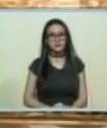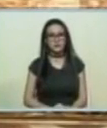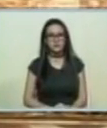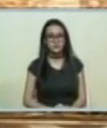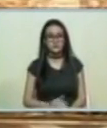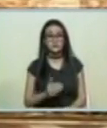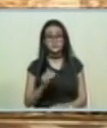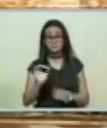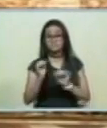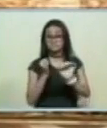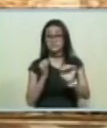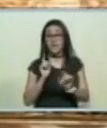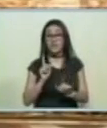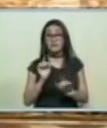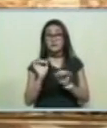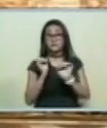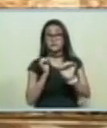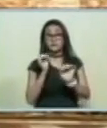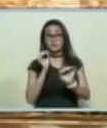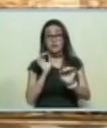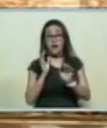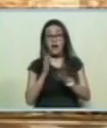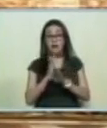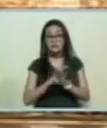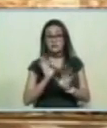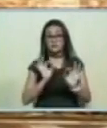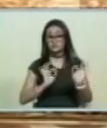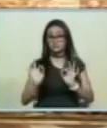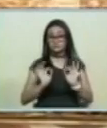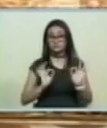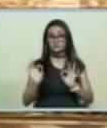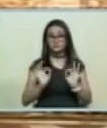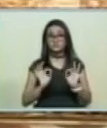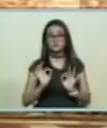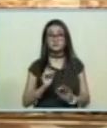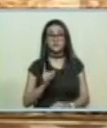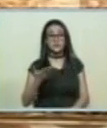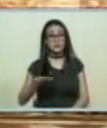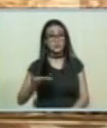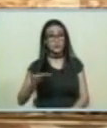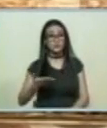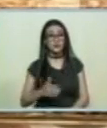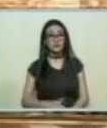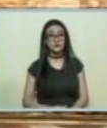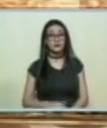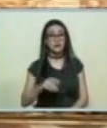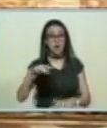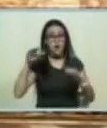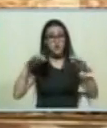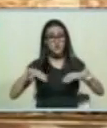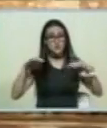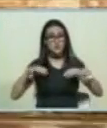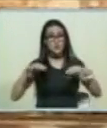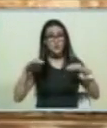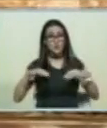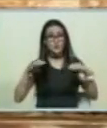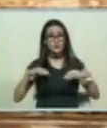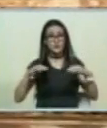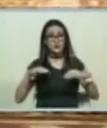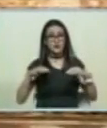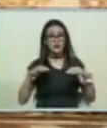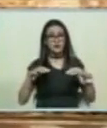medidas preventivas. Las medidas preventivas es lo más importante, las medidas preventivas. Un ciclo de lluvia como el que hemos tenido,